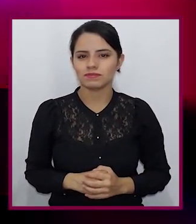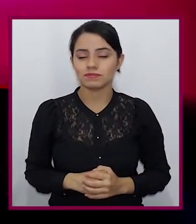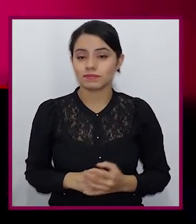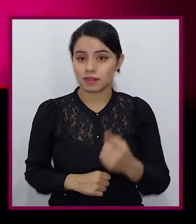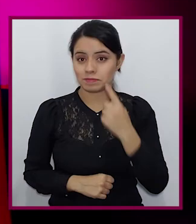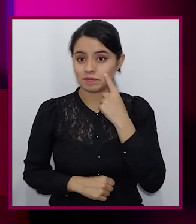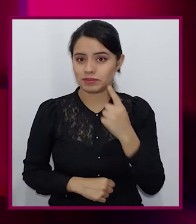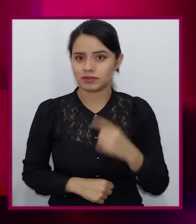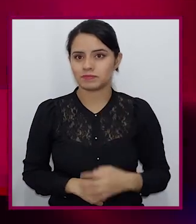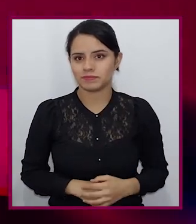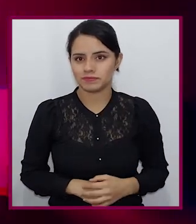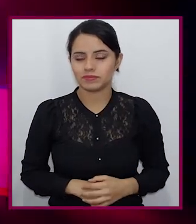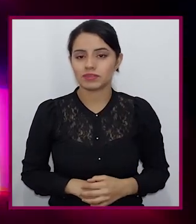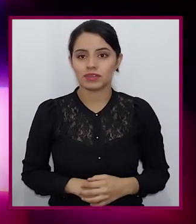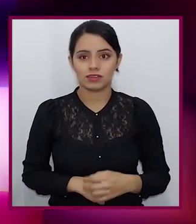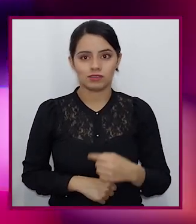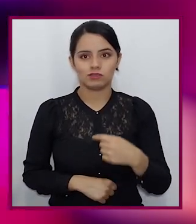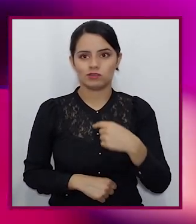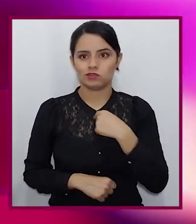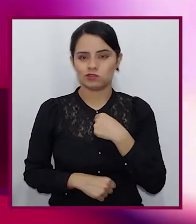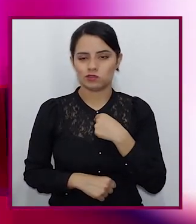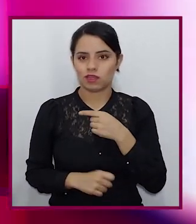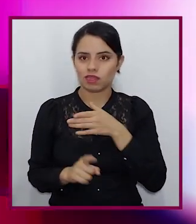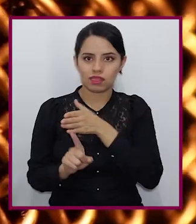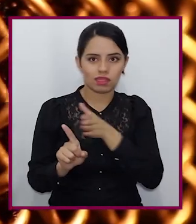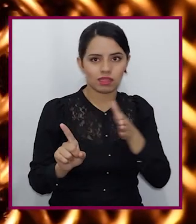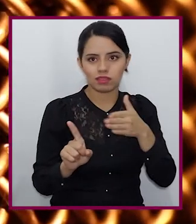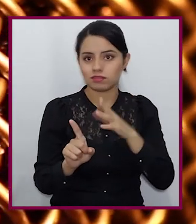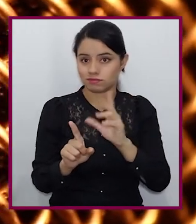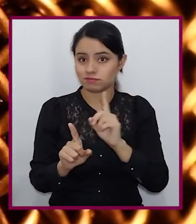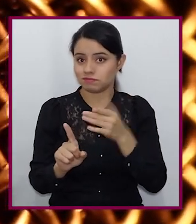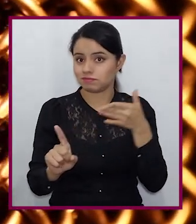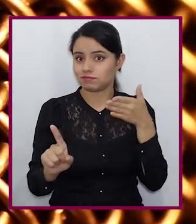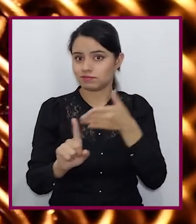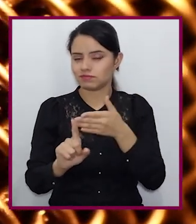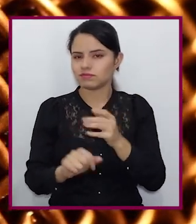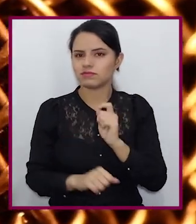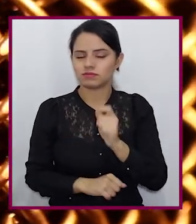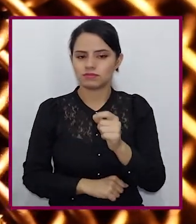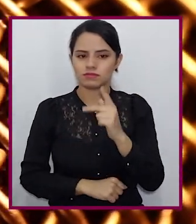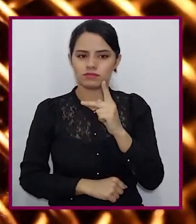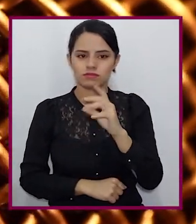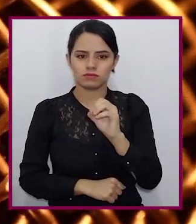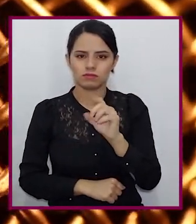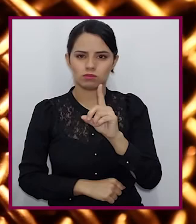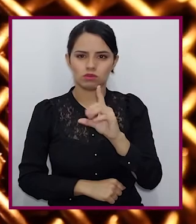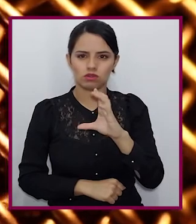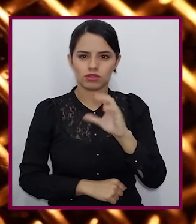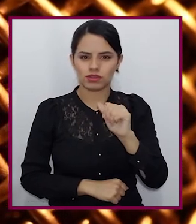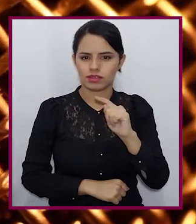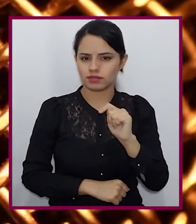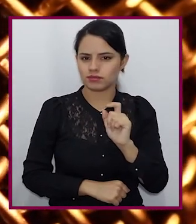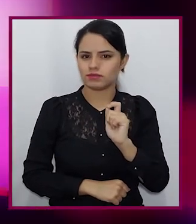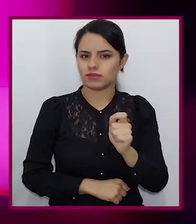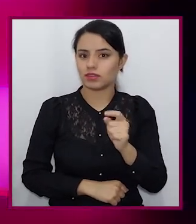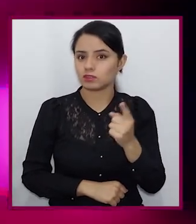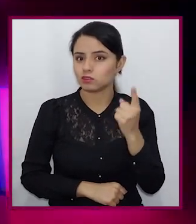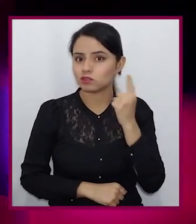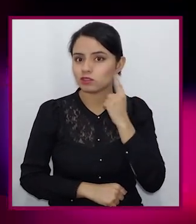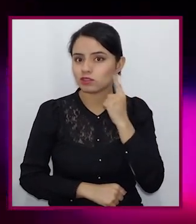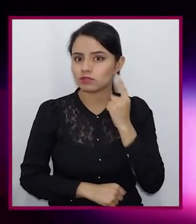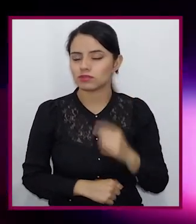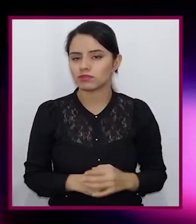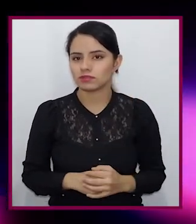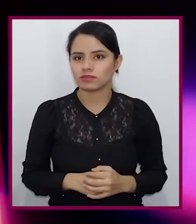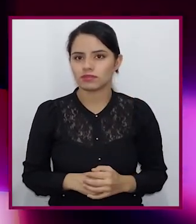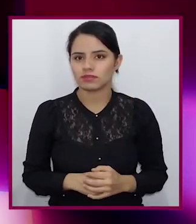Mira, no estaba tan perdido con mi definición. ¿Me vas a decir que podcast sí tiene que ver con un casting de sonidos?